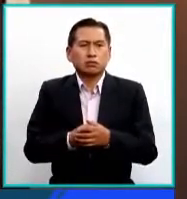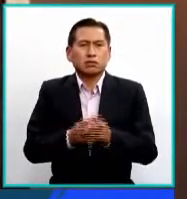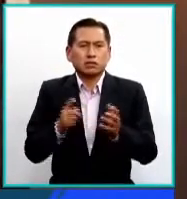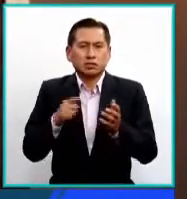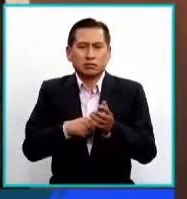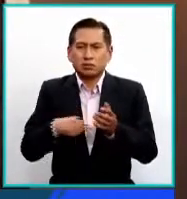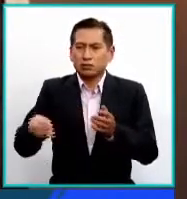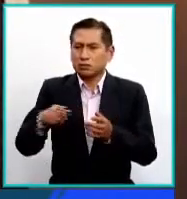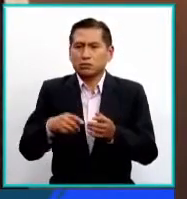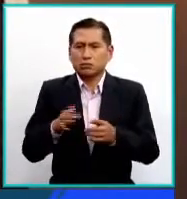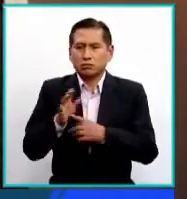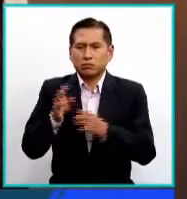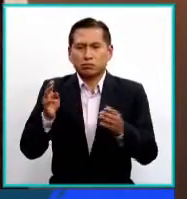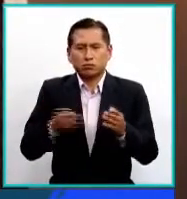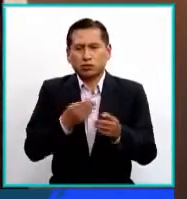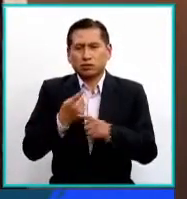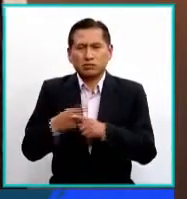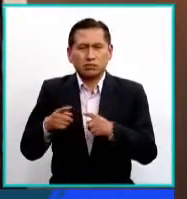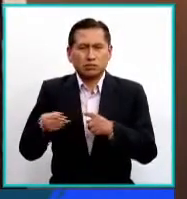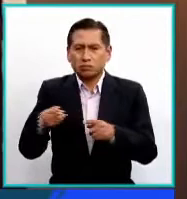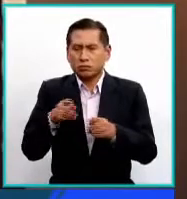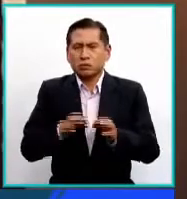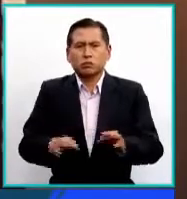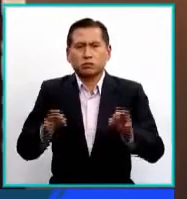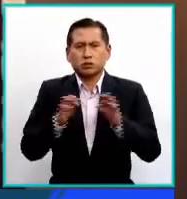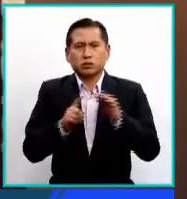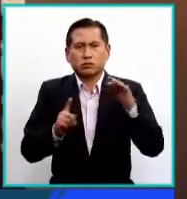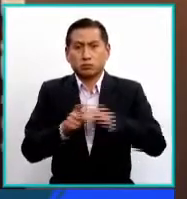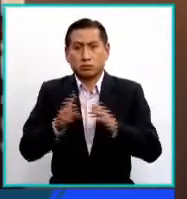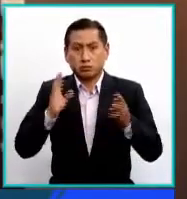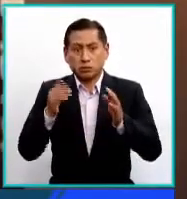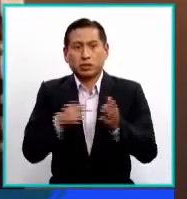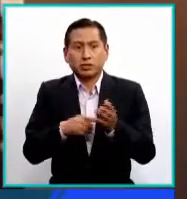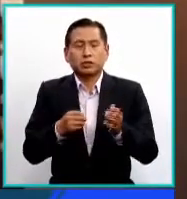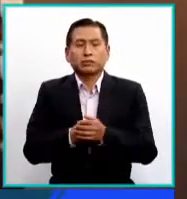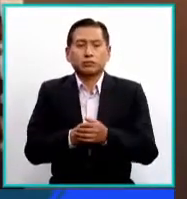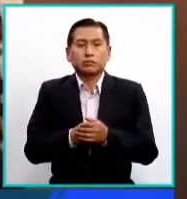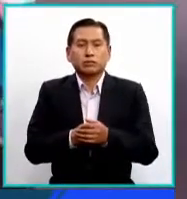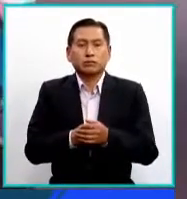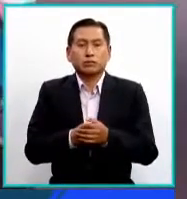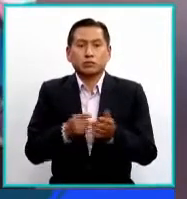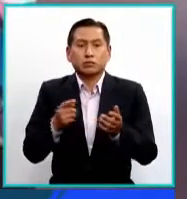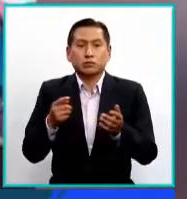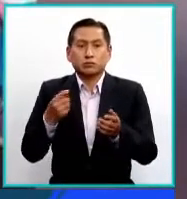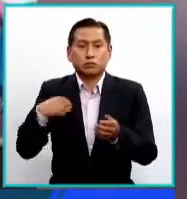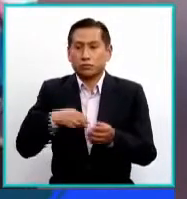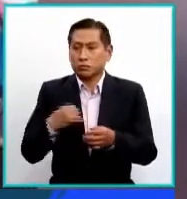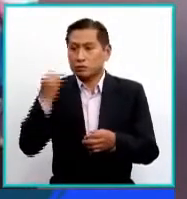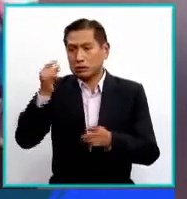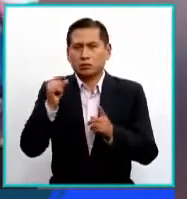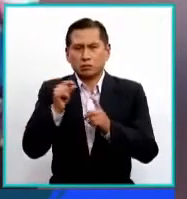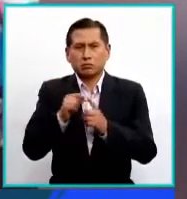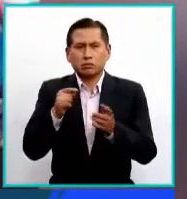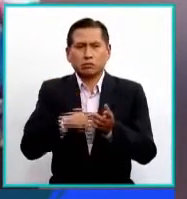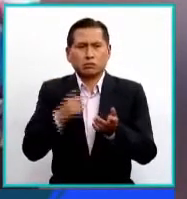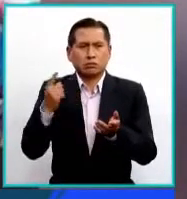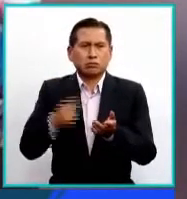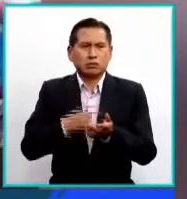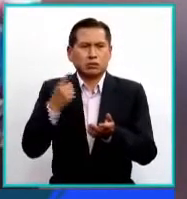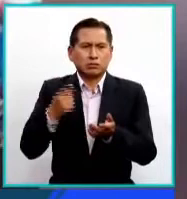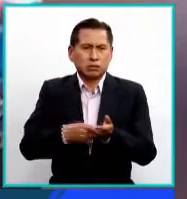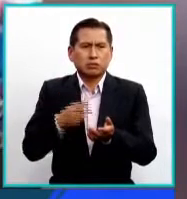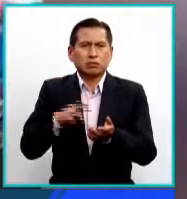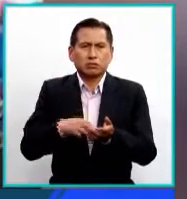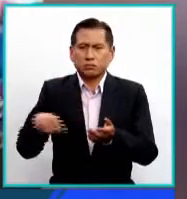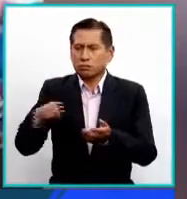el repertorio y las recuperaciones, claro. Así como que algo histórico, ¿no? Claro. Y claro, es en algún momento habíamos replanteado